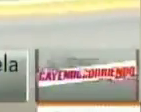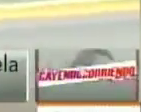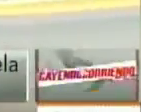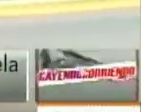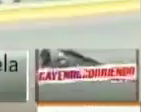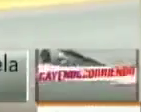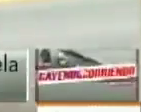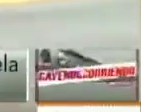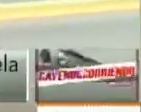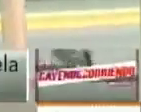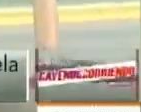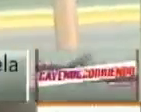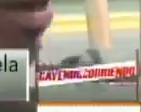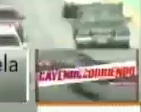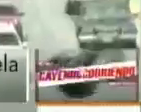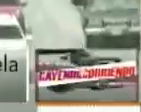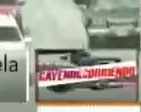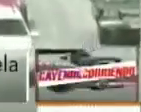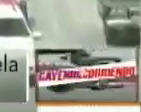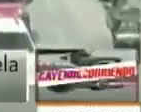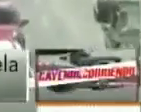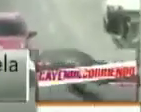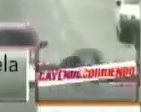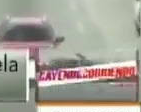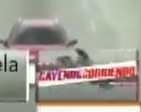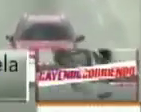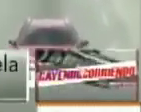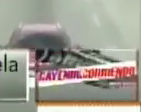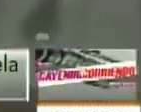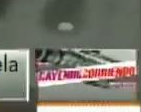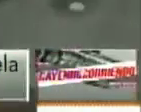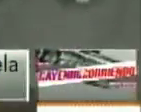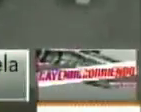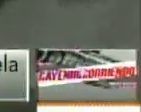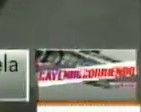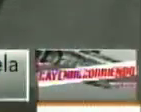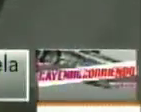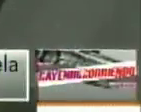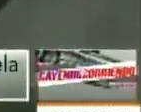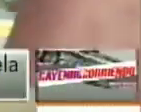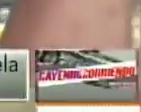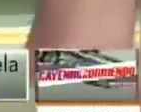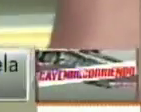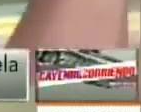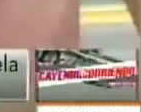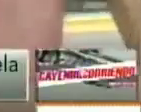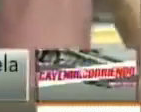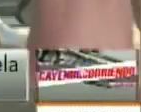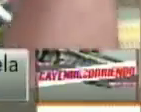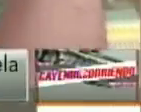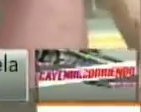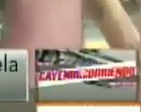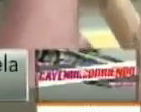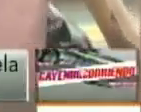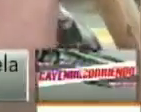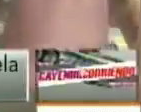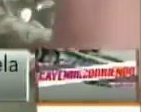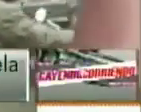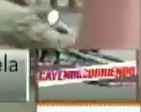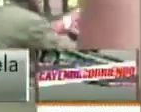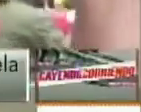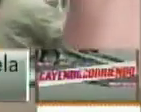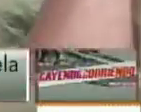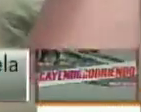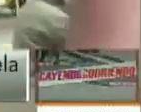Venezuela. Bueno, bienvenido, hermano, compañero. Gracias